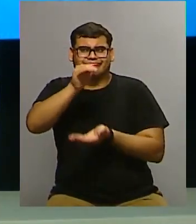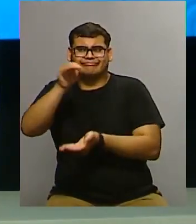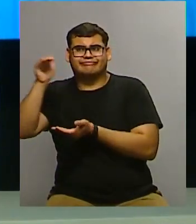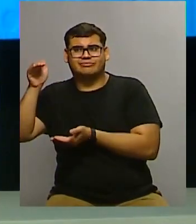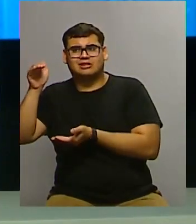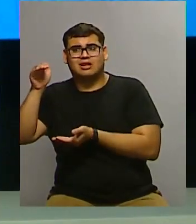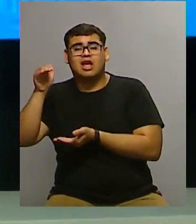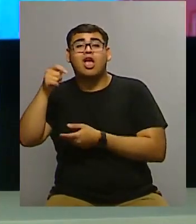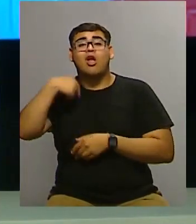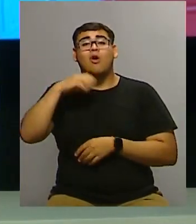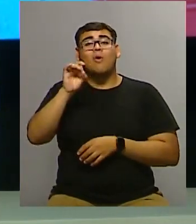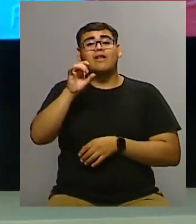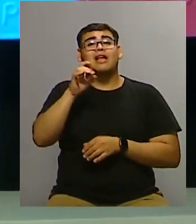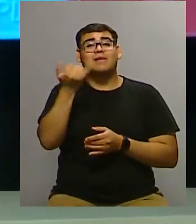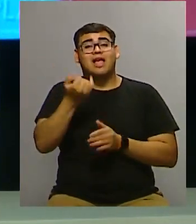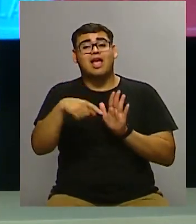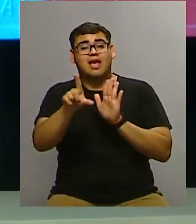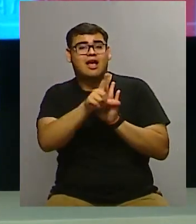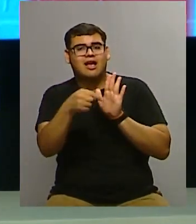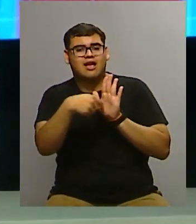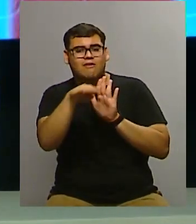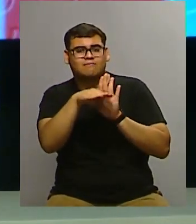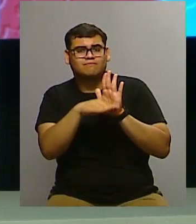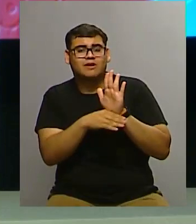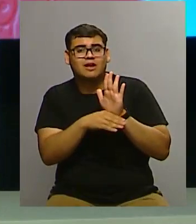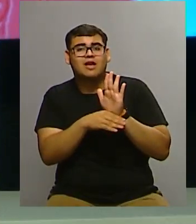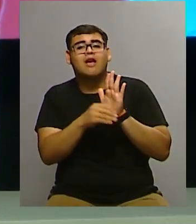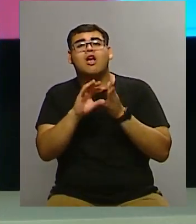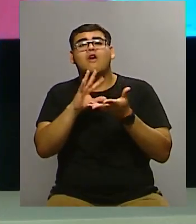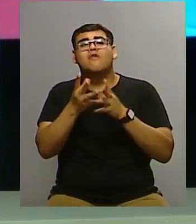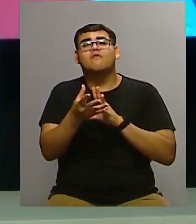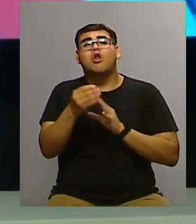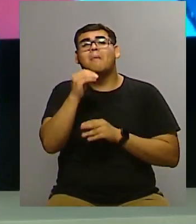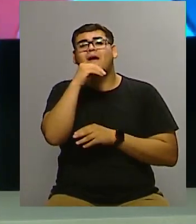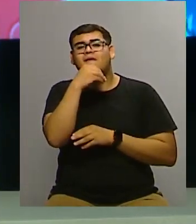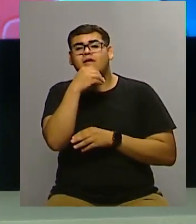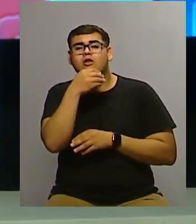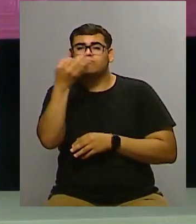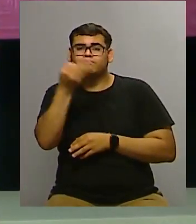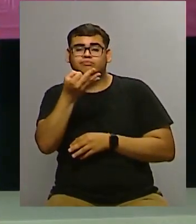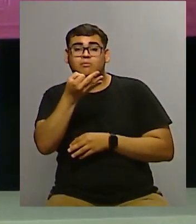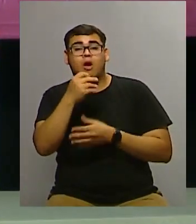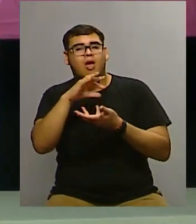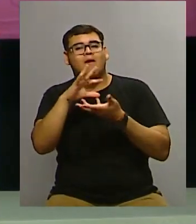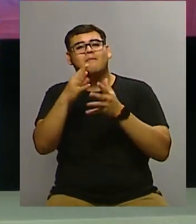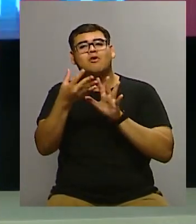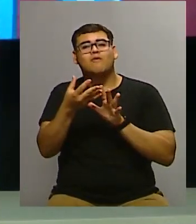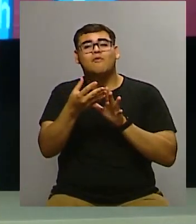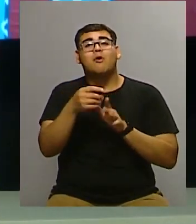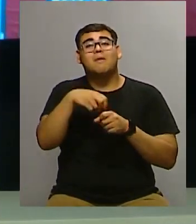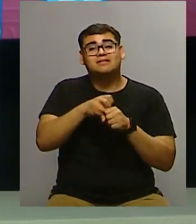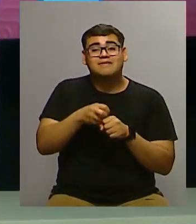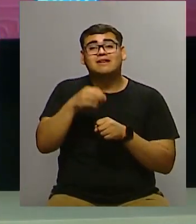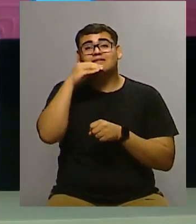dictar un reglamento que mantenga la calidad del vino, pero que ponga en un pie de igualdad el vino y la cerveza, cosa de que